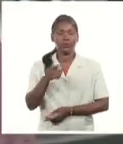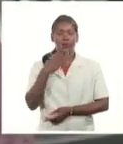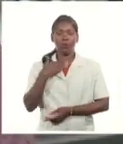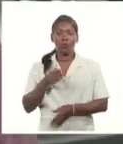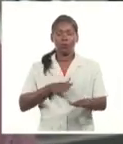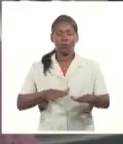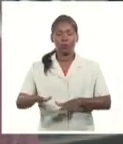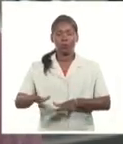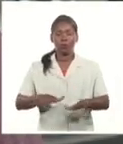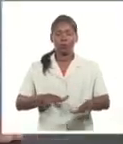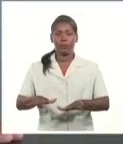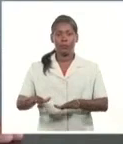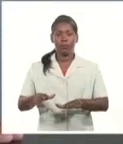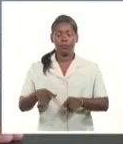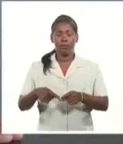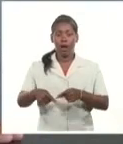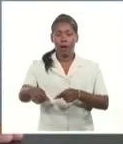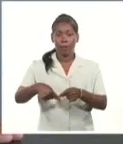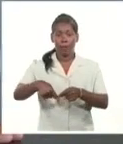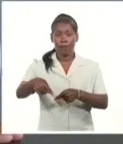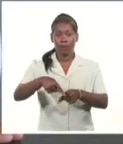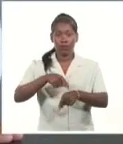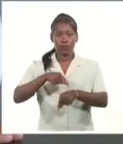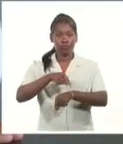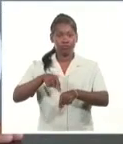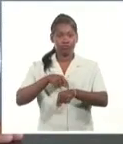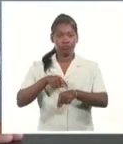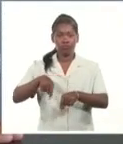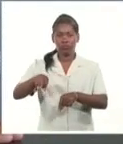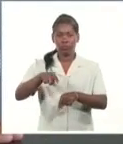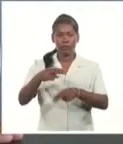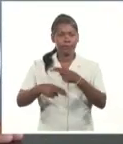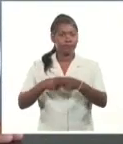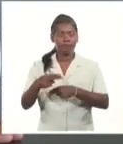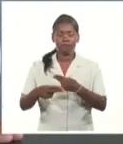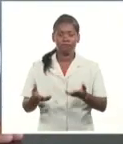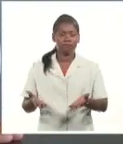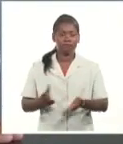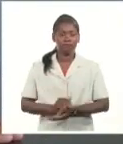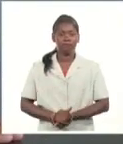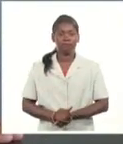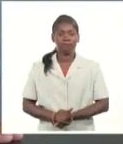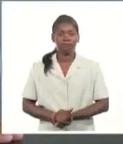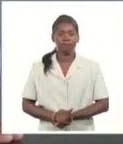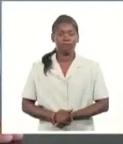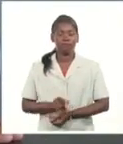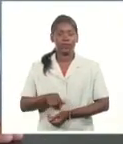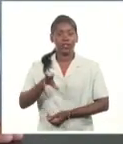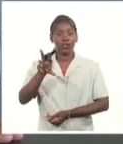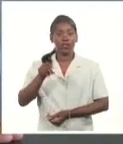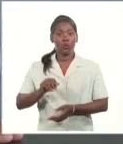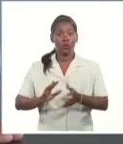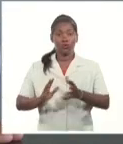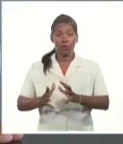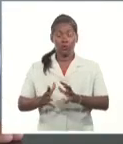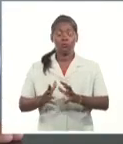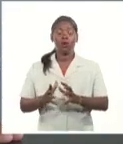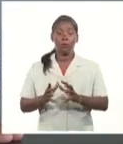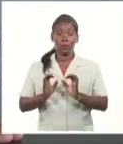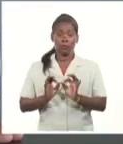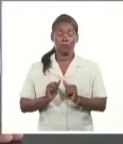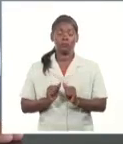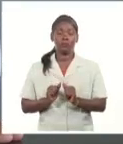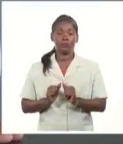partir de las próximas horas. Están preparadas todas las condiciones, esta nueva etapa, después